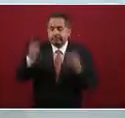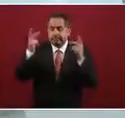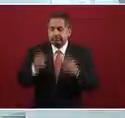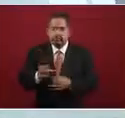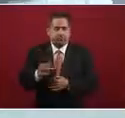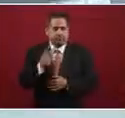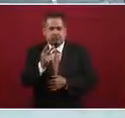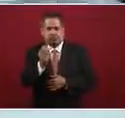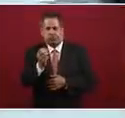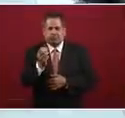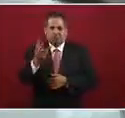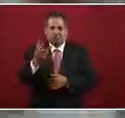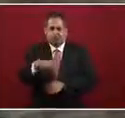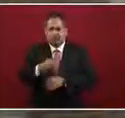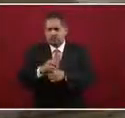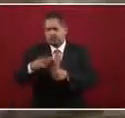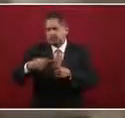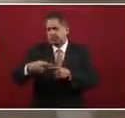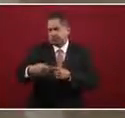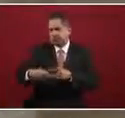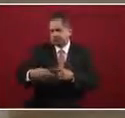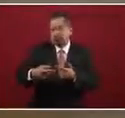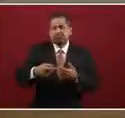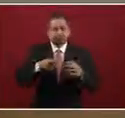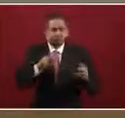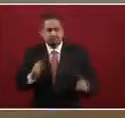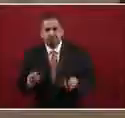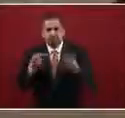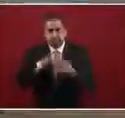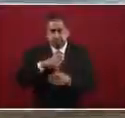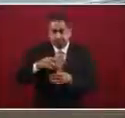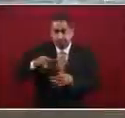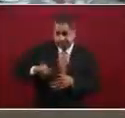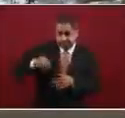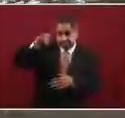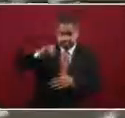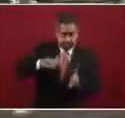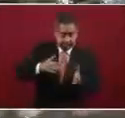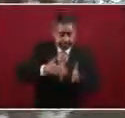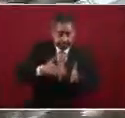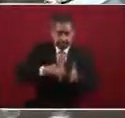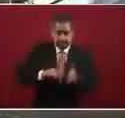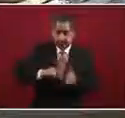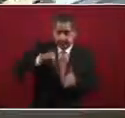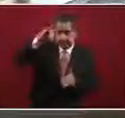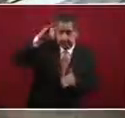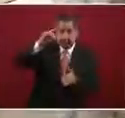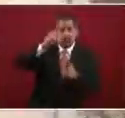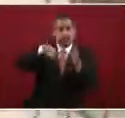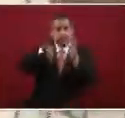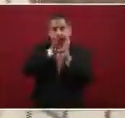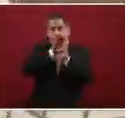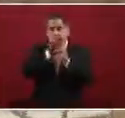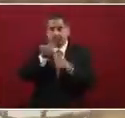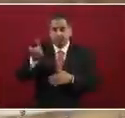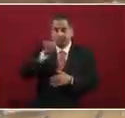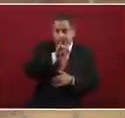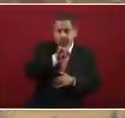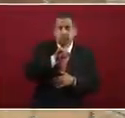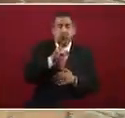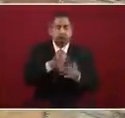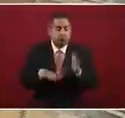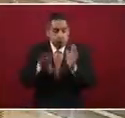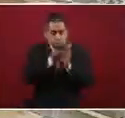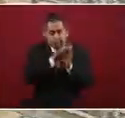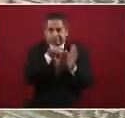tres semanas es la instrucción, miren, ahí pueden ver, tiene un elevador que va de la cocina a ciertas habitaciones, una de las habitaciones es donde